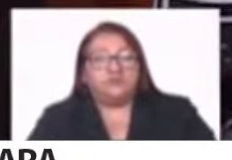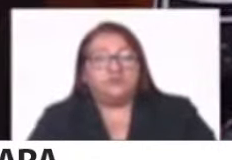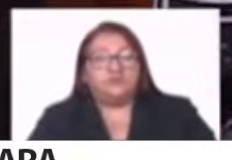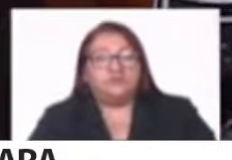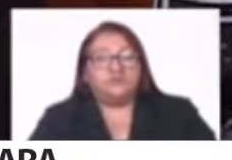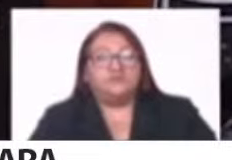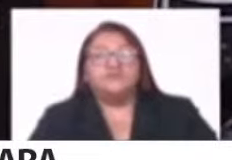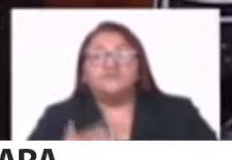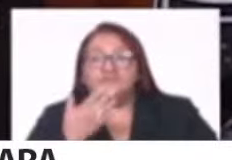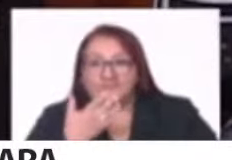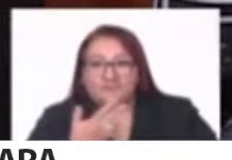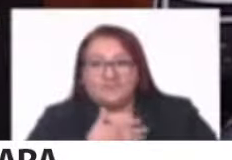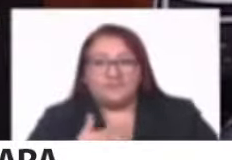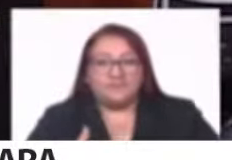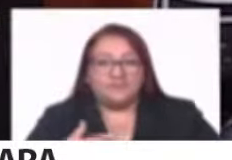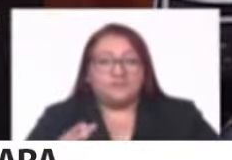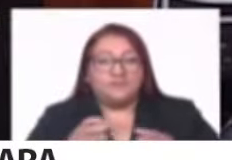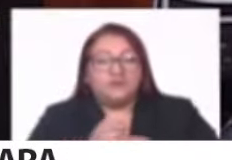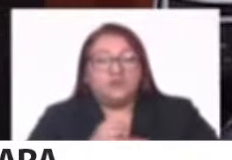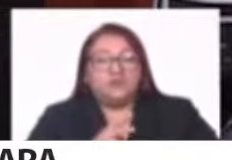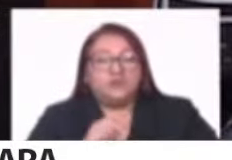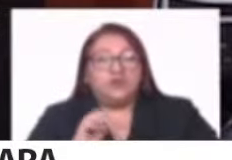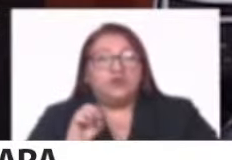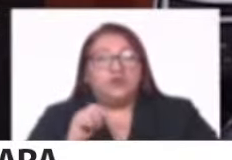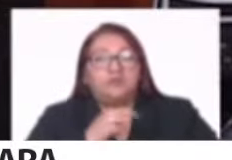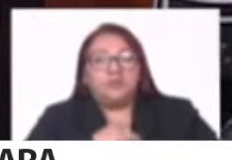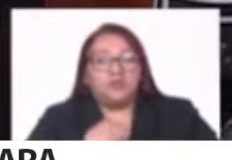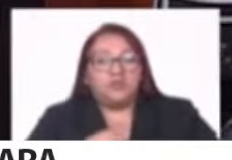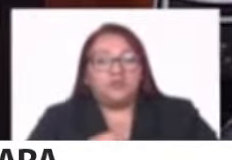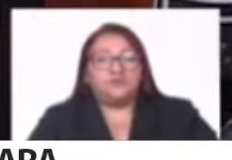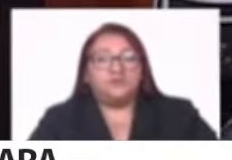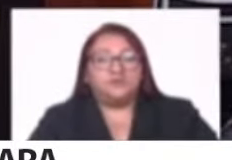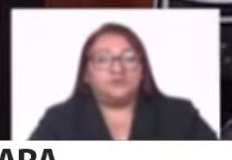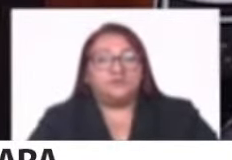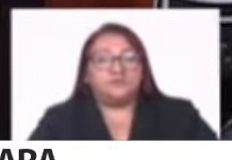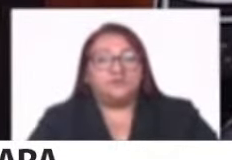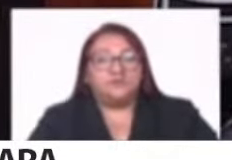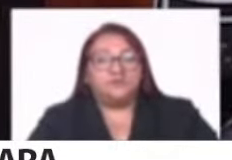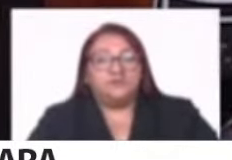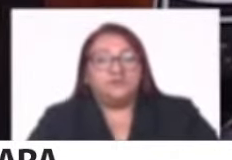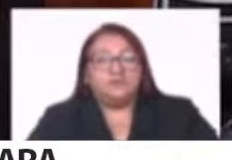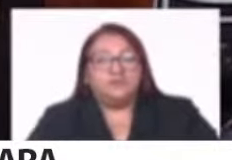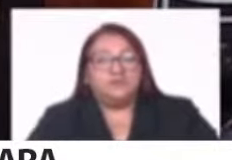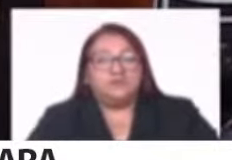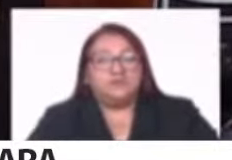Agradecemos al presidente del Consejo de Ministros por su exposición.